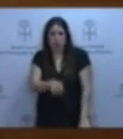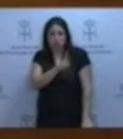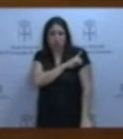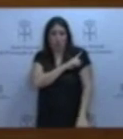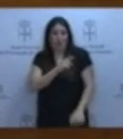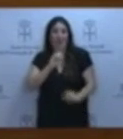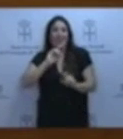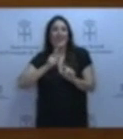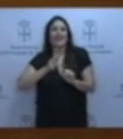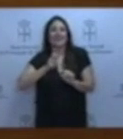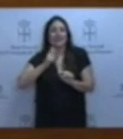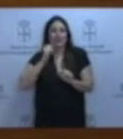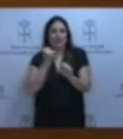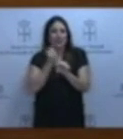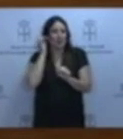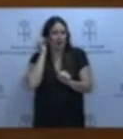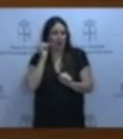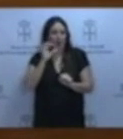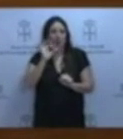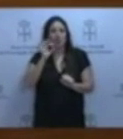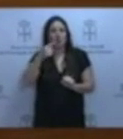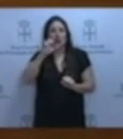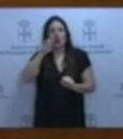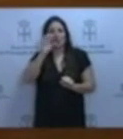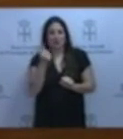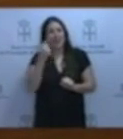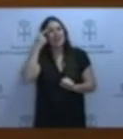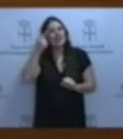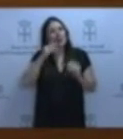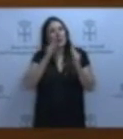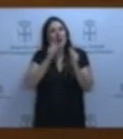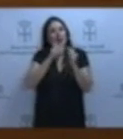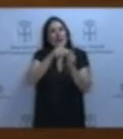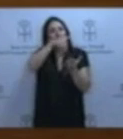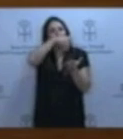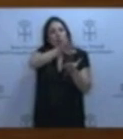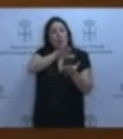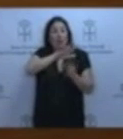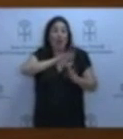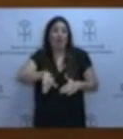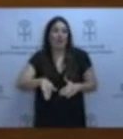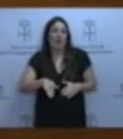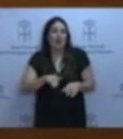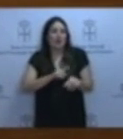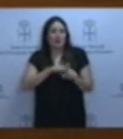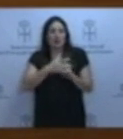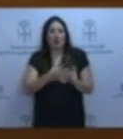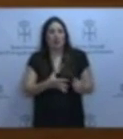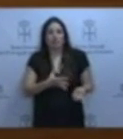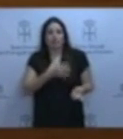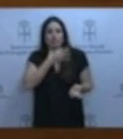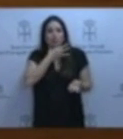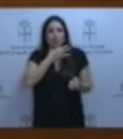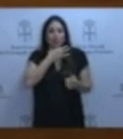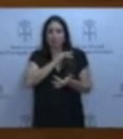Sogepsa. Sabían que los iban a desalojar de la casa donde habían vivido toda su vida y el estrés de la situación terminaba provocando su muerte. ¿Nunca has vivido un